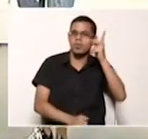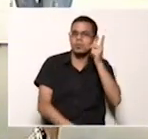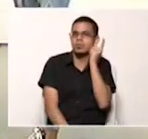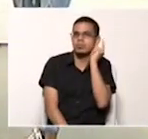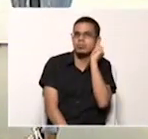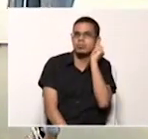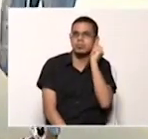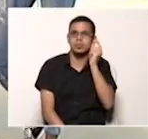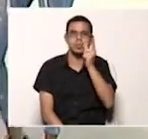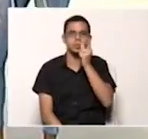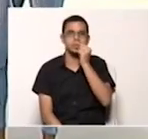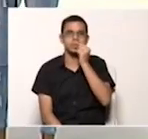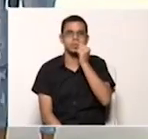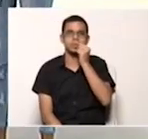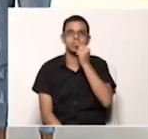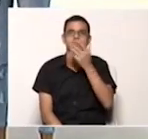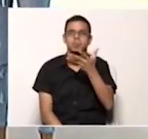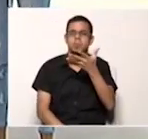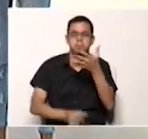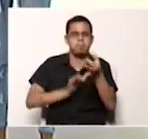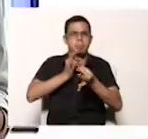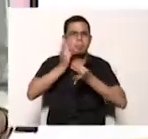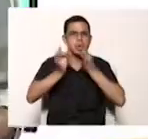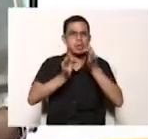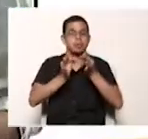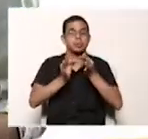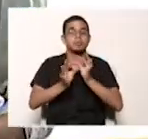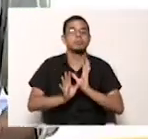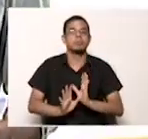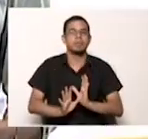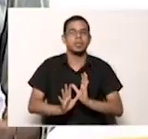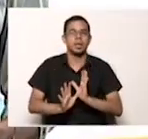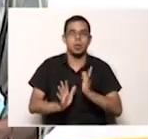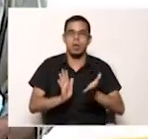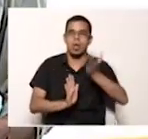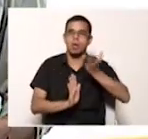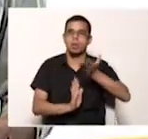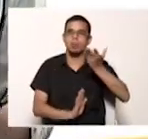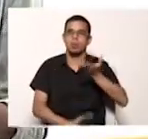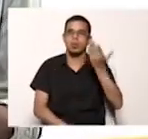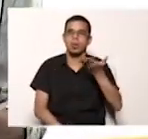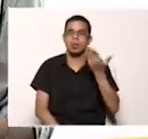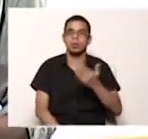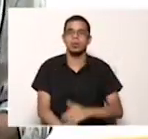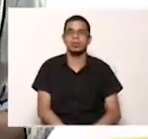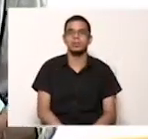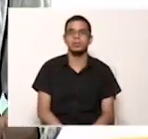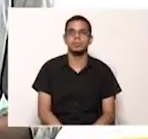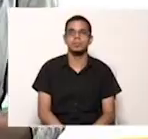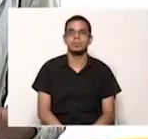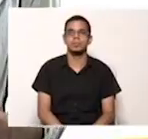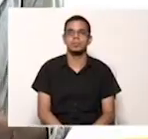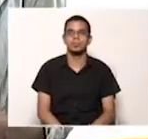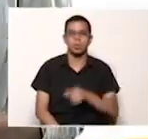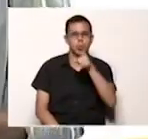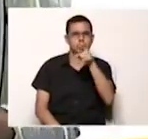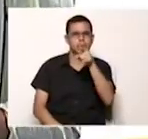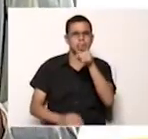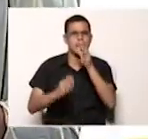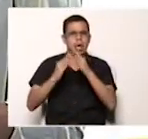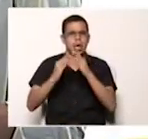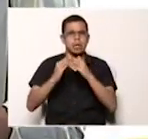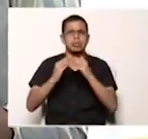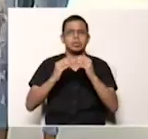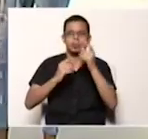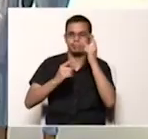y Carlos Méndez para hablar de cosas interesantes, cosas que a ustedes les gusta, por supuesto, en casa, cuando realizan cada una de estas actividades, de experimentos. ¿Cómo